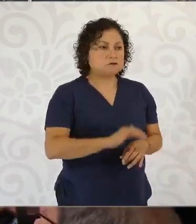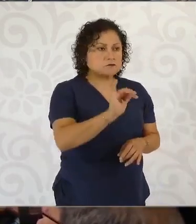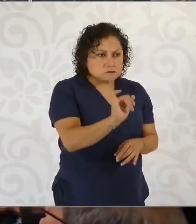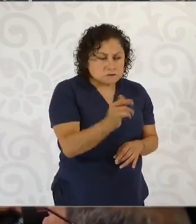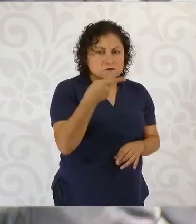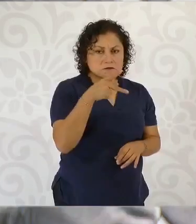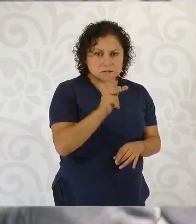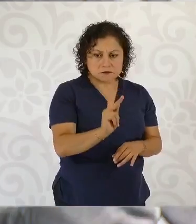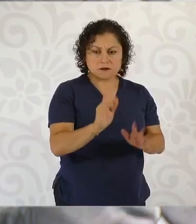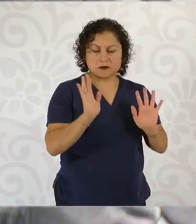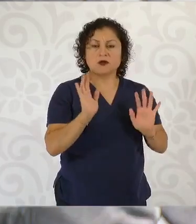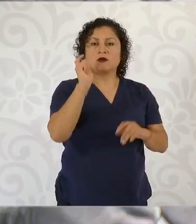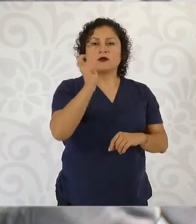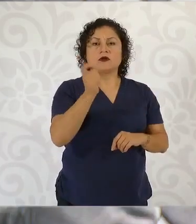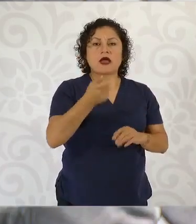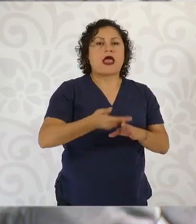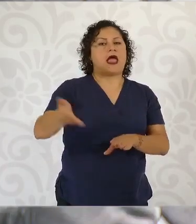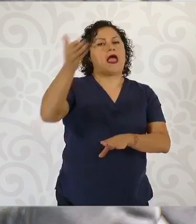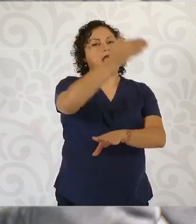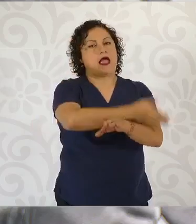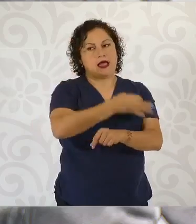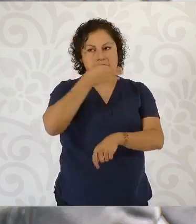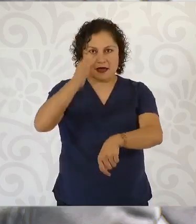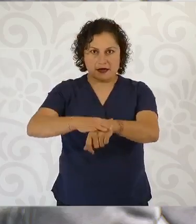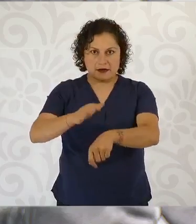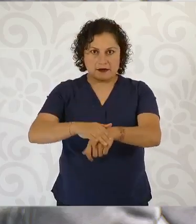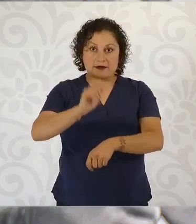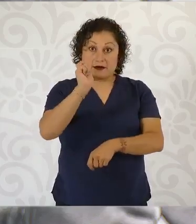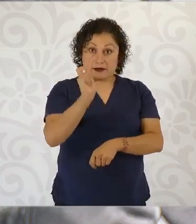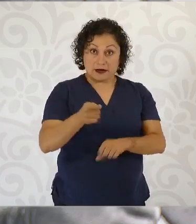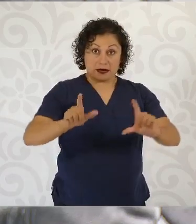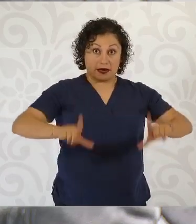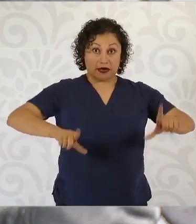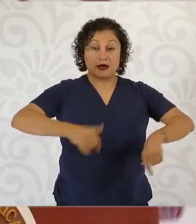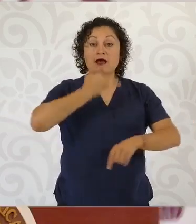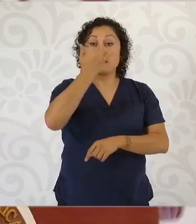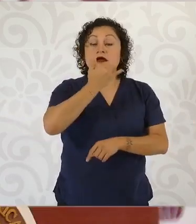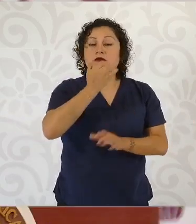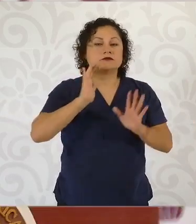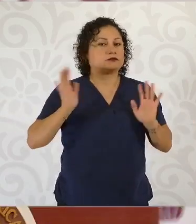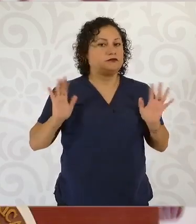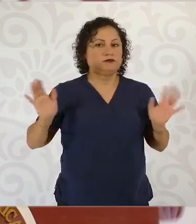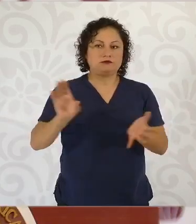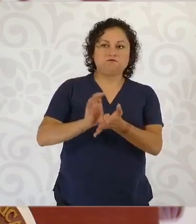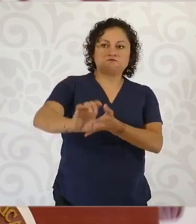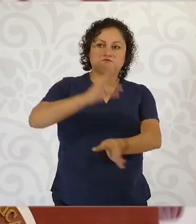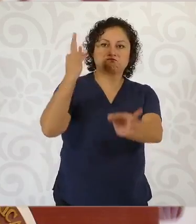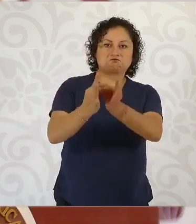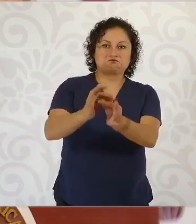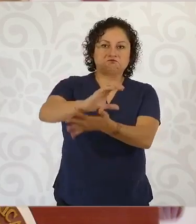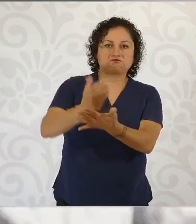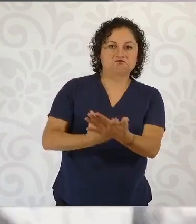que se reportó desde su momento. Eso nunca significó que se hayan pagado medicamentos ni que se hayan concretado contratos. Fue un